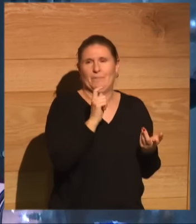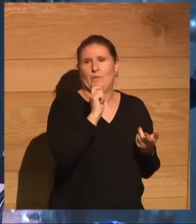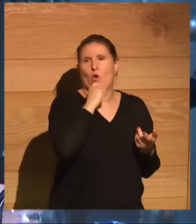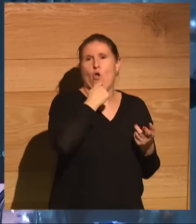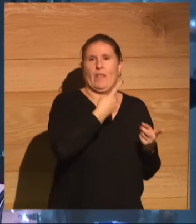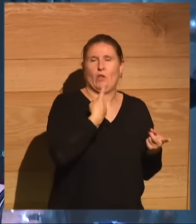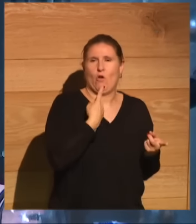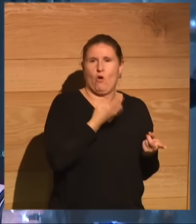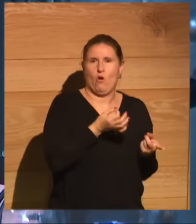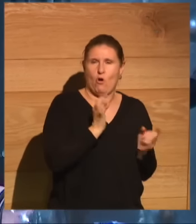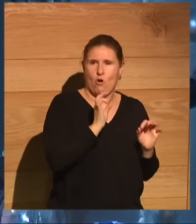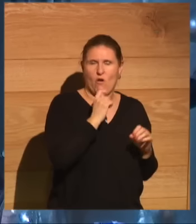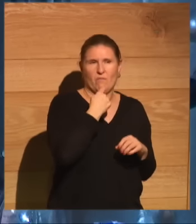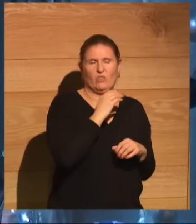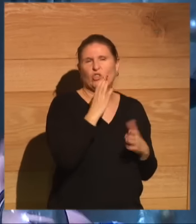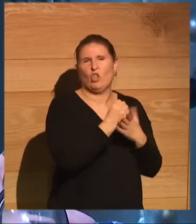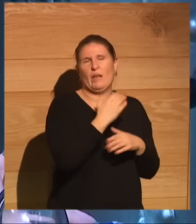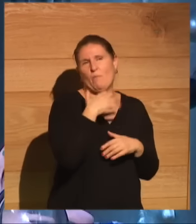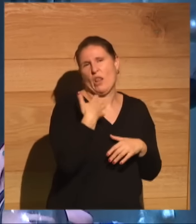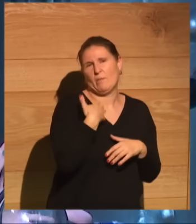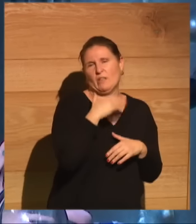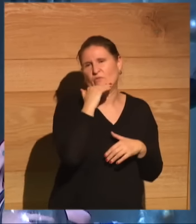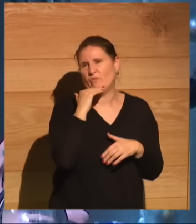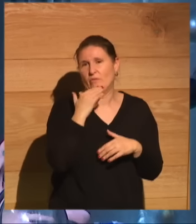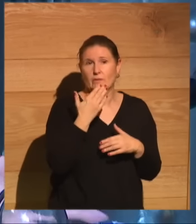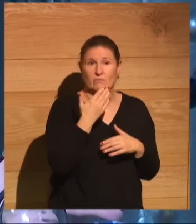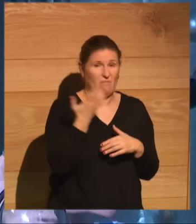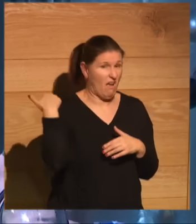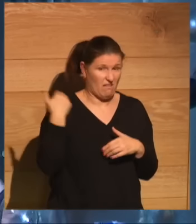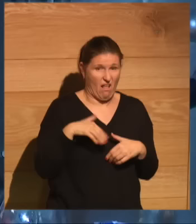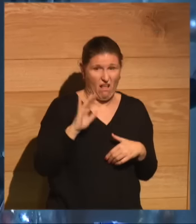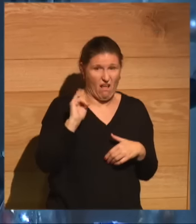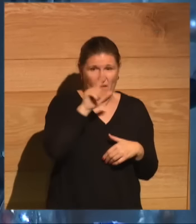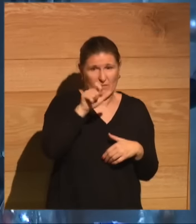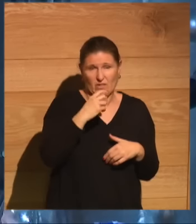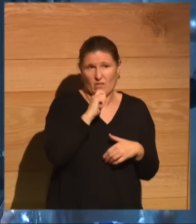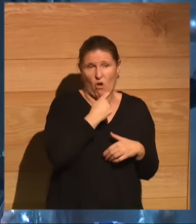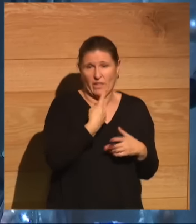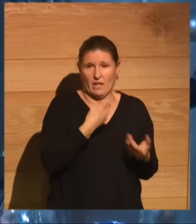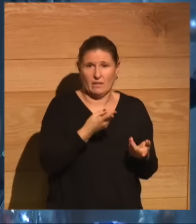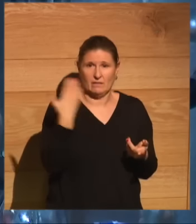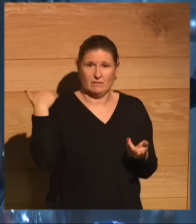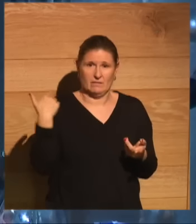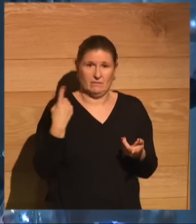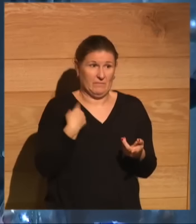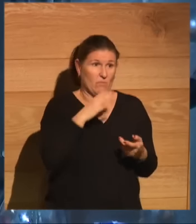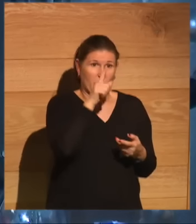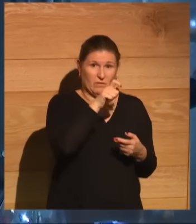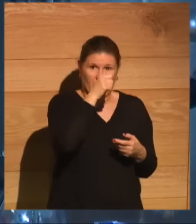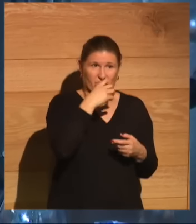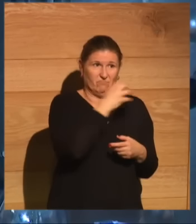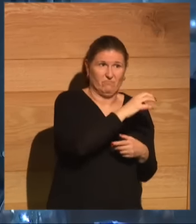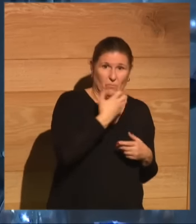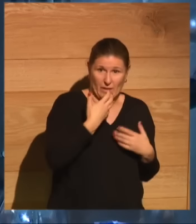no. Pijamero hater, el pijamero enfadica. Y ya existía desde que podemos recordar, o por lo menos desde que los más viejos del lugar nos cuentan. Dice